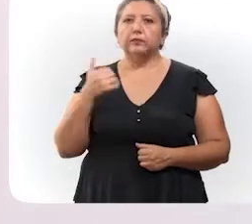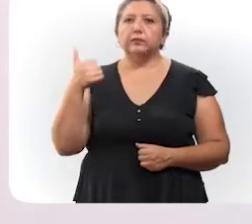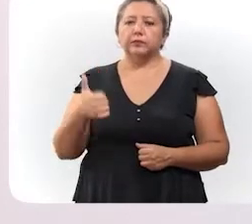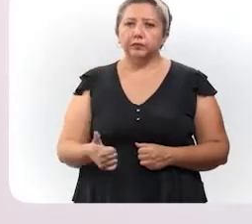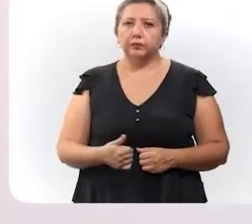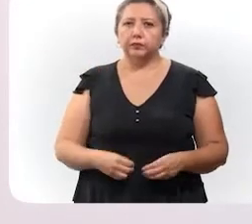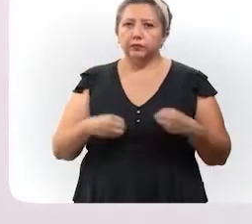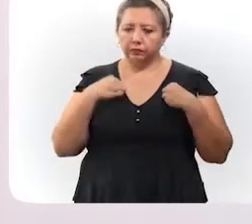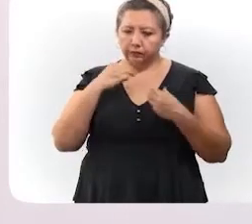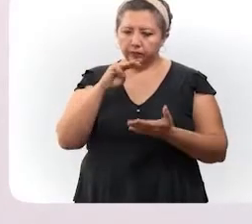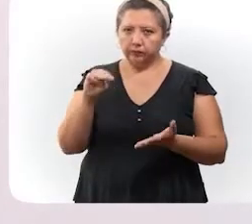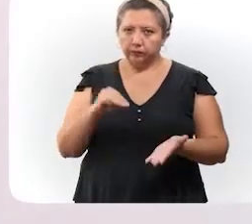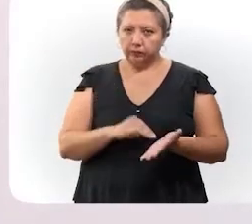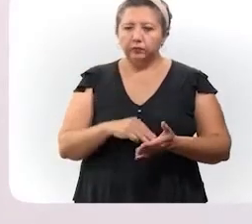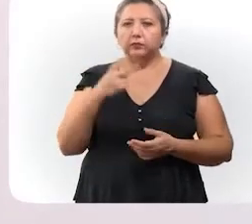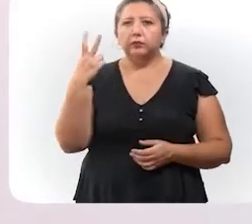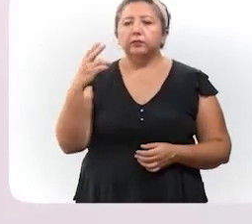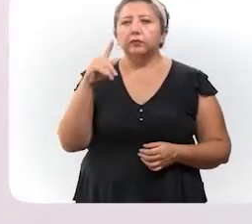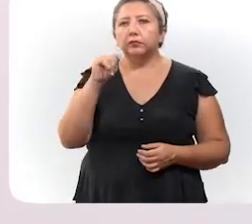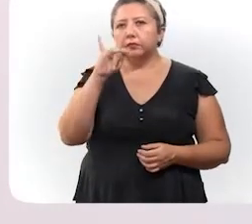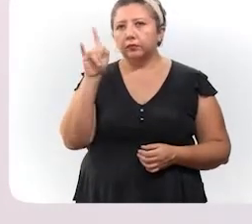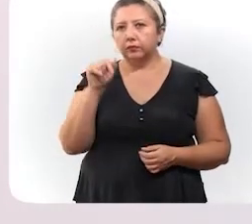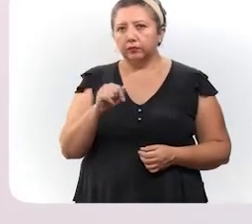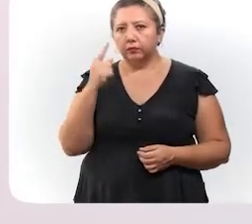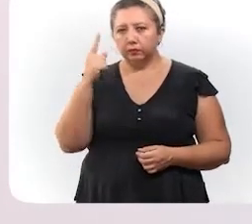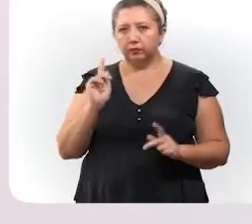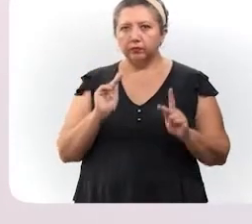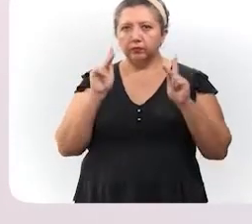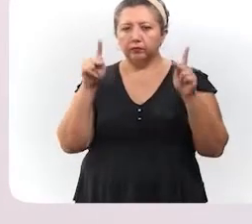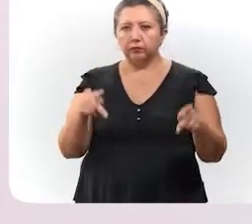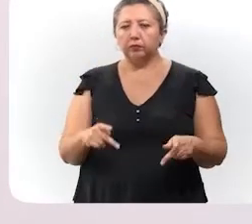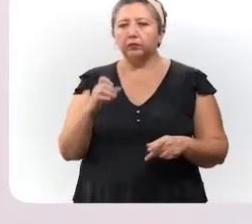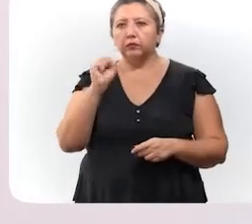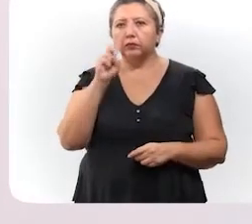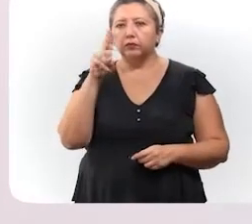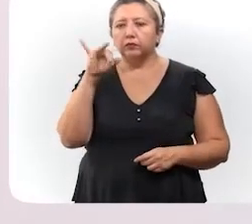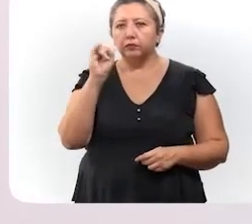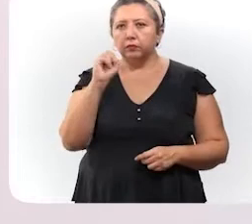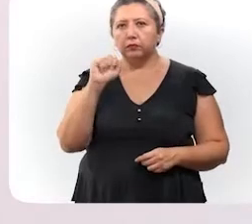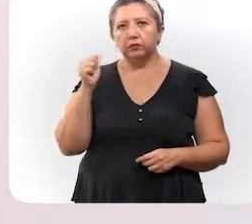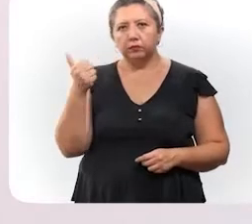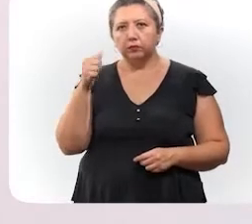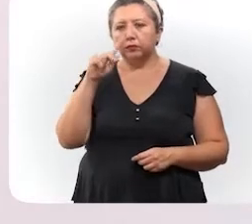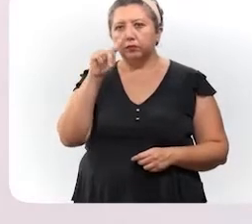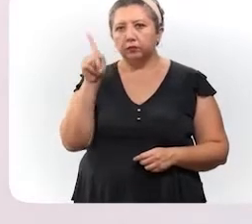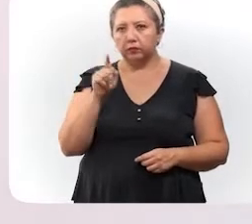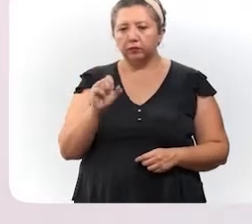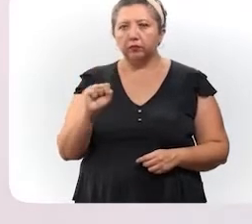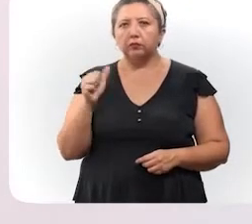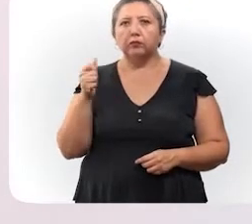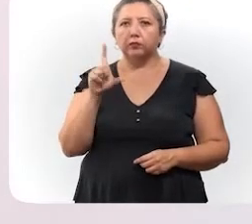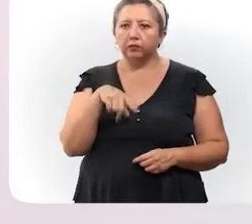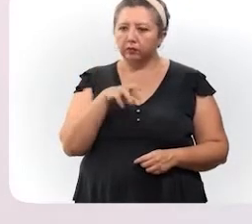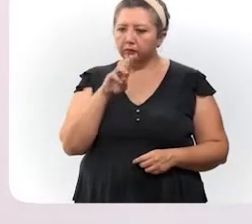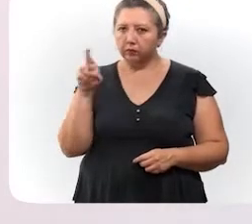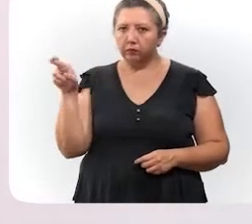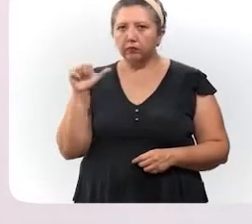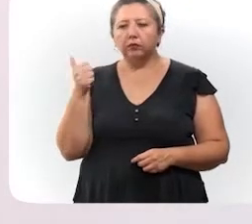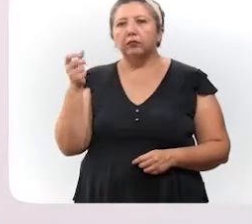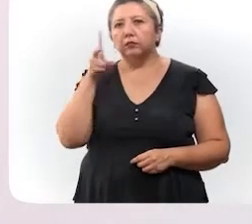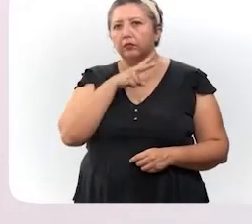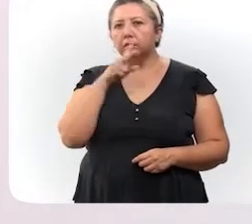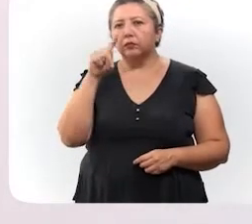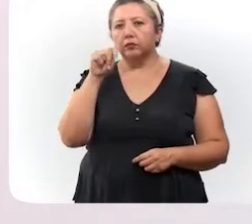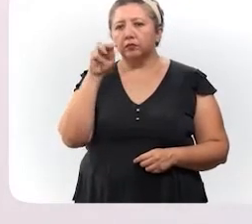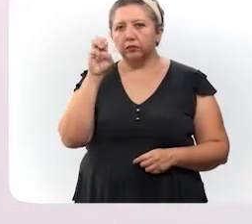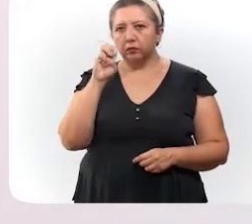6 residían en Mérida, 2 en Tizimín, 1 en Progreso, 1 en Tzucacap, 1 en Buxots, 1 en Quintana Roo, 1 en Valladolid,